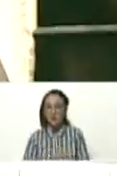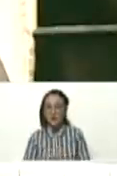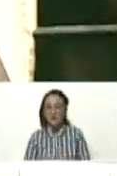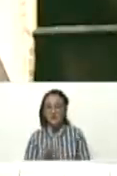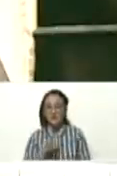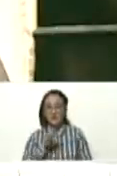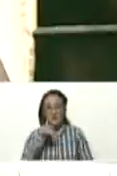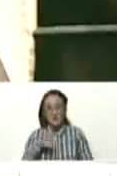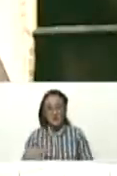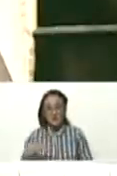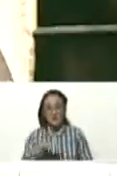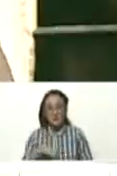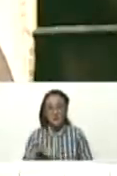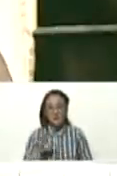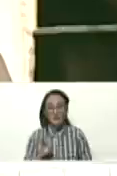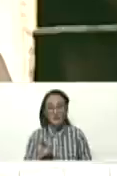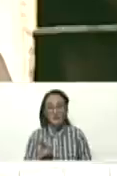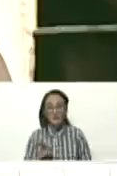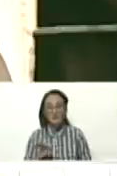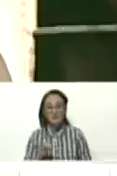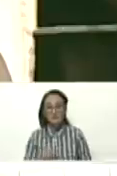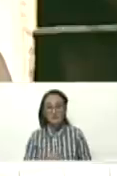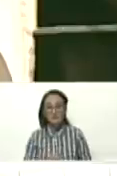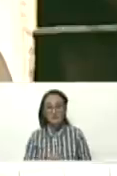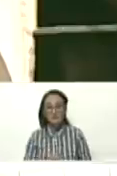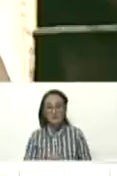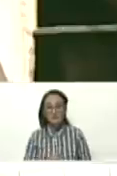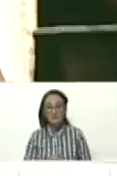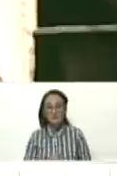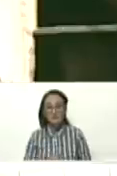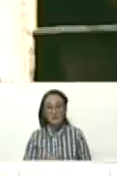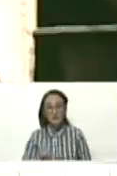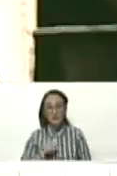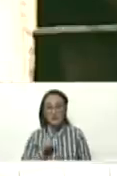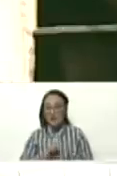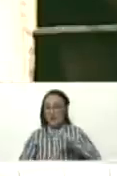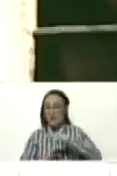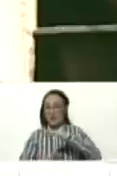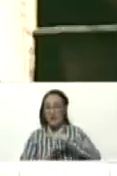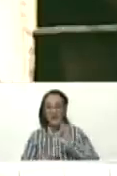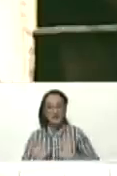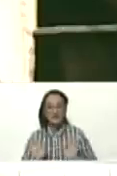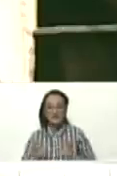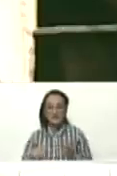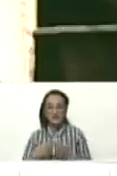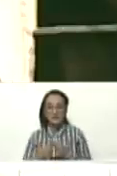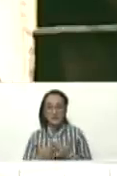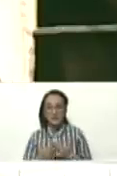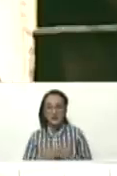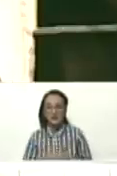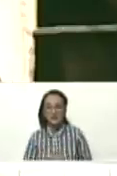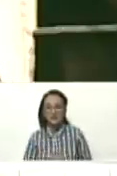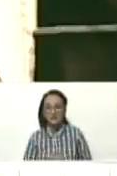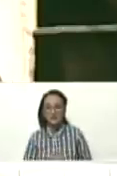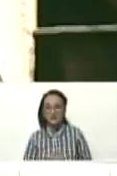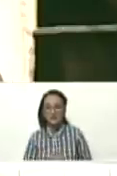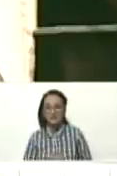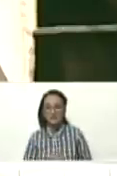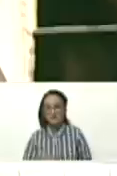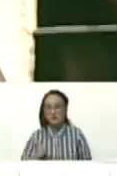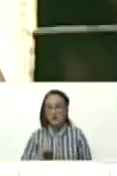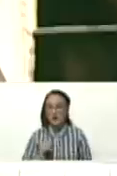creadores del pueblo barran cualquier burocracia, cualquier retardo,